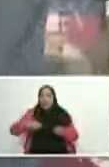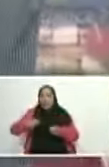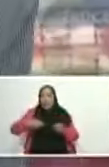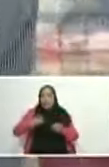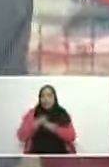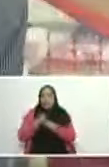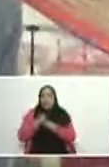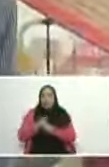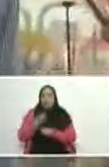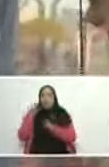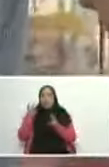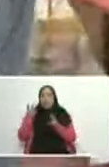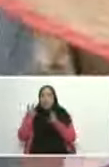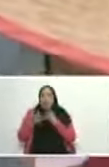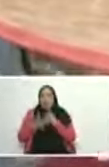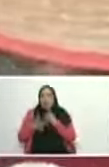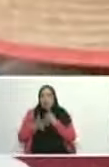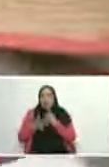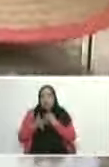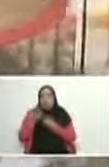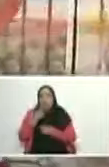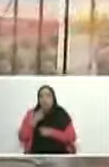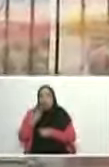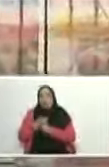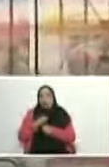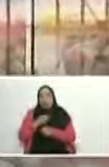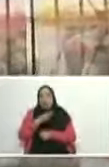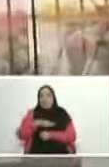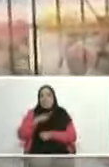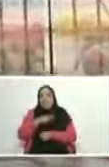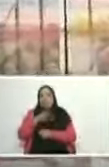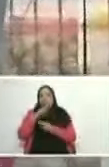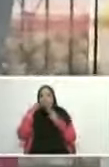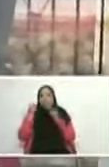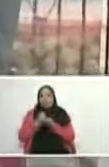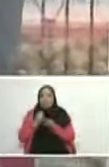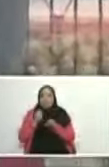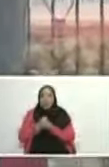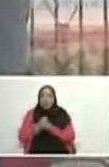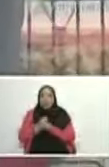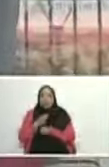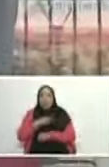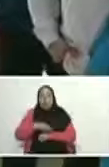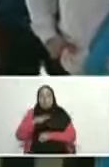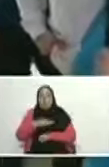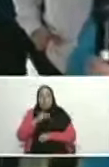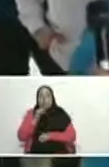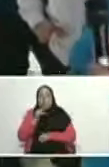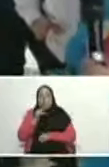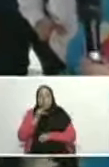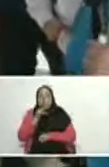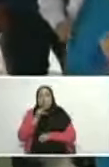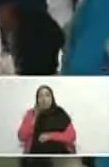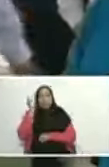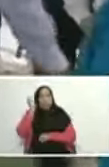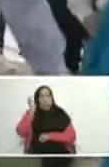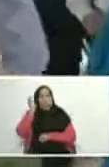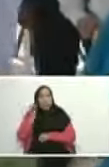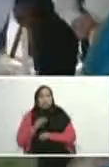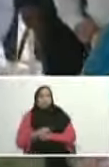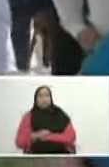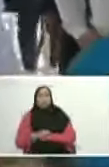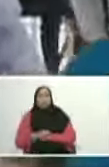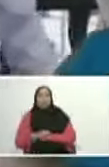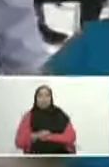modernas, para atender y que la misión sonrisa llegue a la gran misión Venezuela Mujer. Así